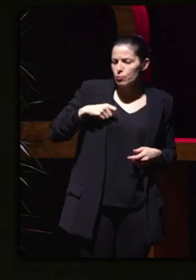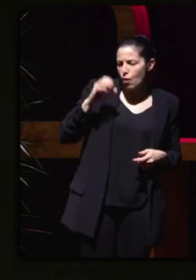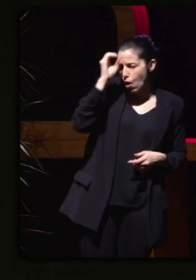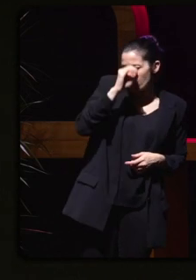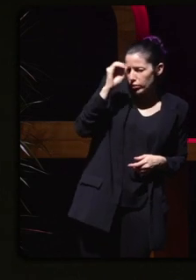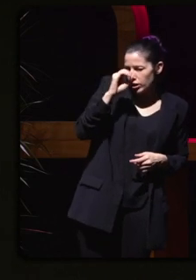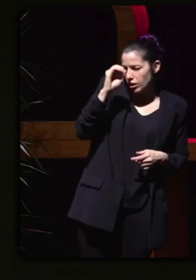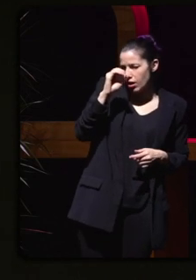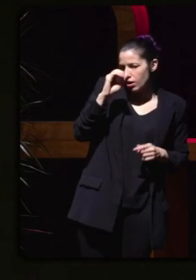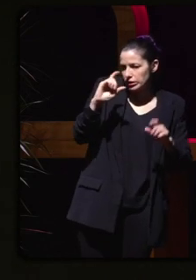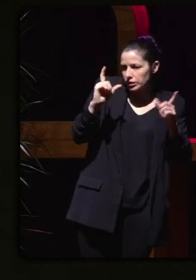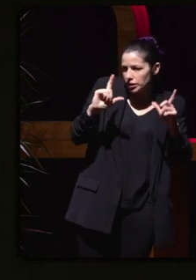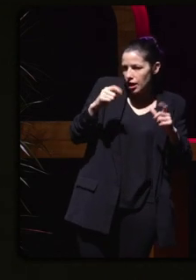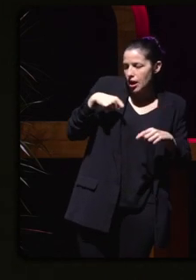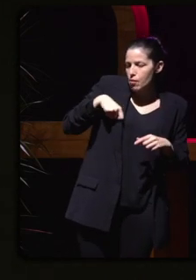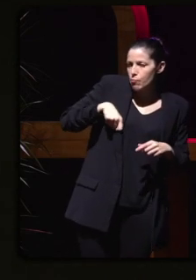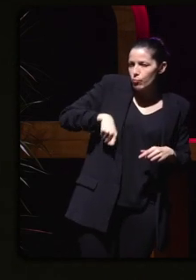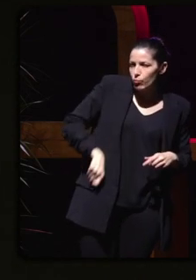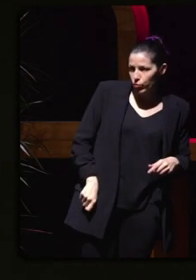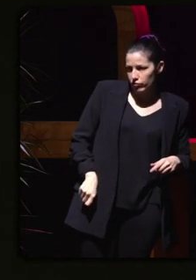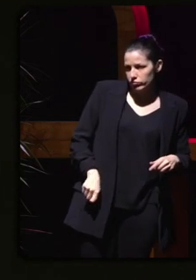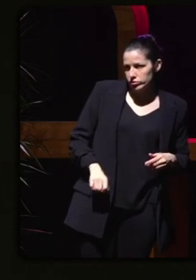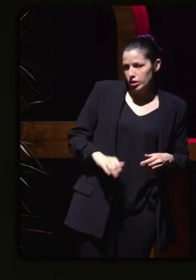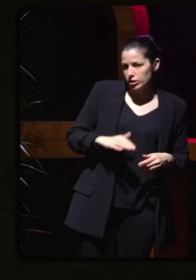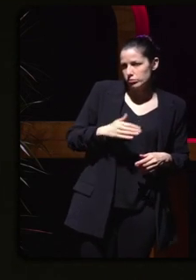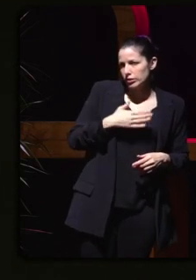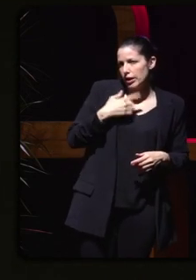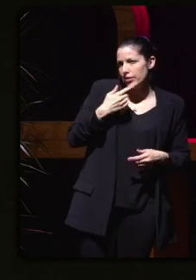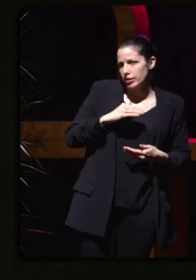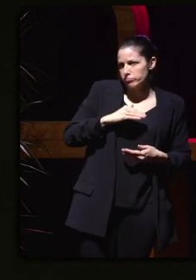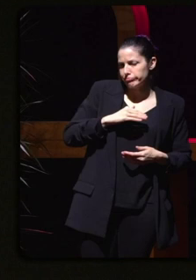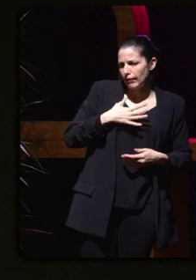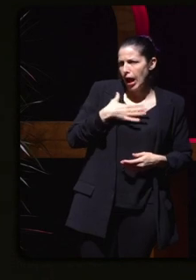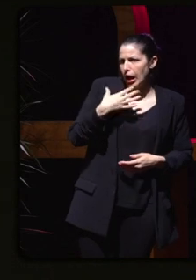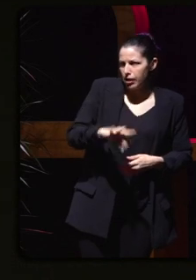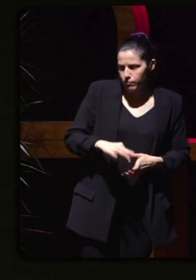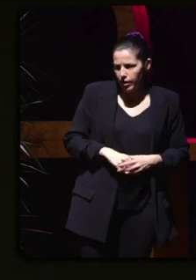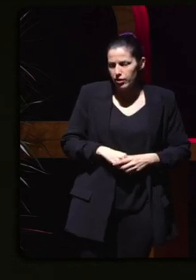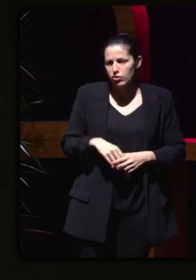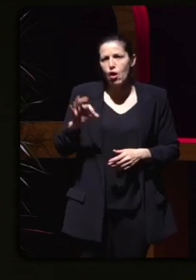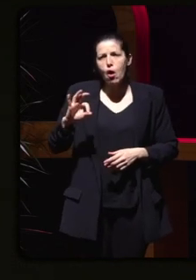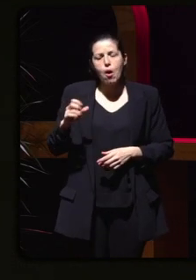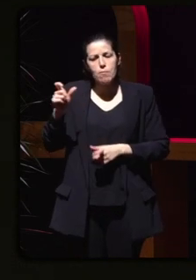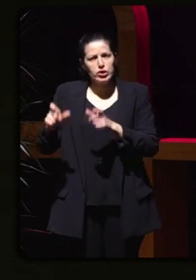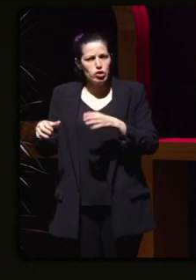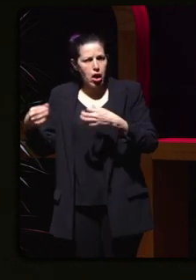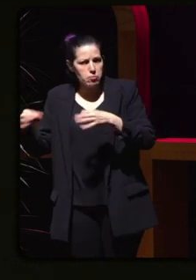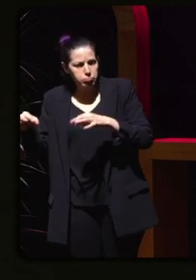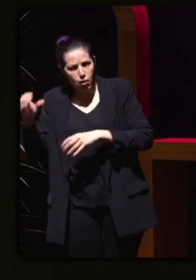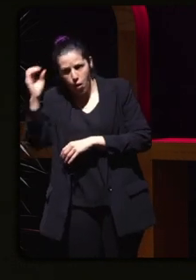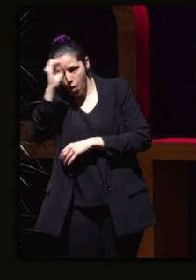opinador de televisión digamos capaz y lo que haríamos cualquiera de nosotros o lo que habría hecho yo hace